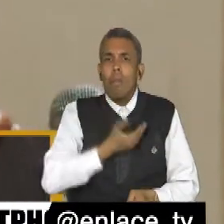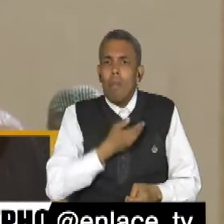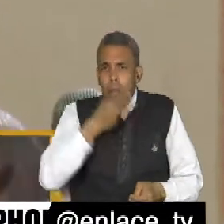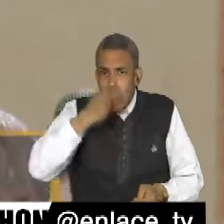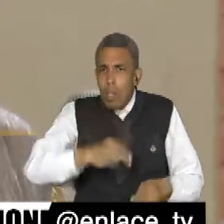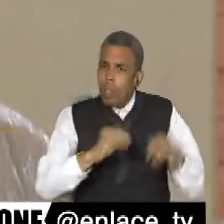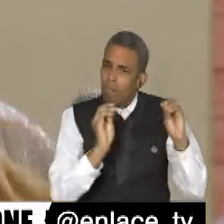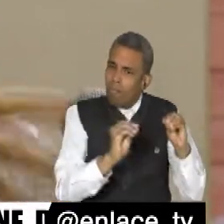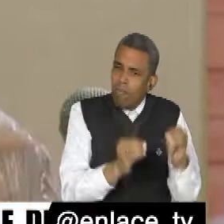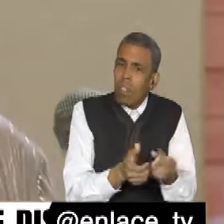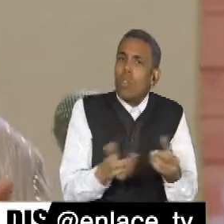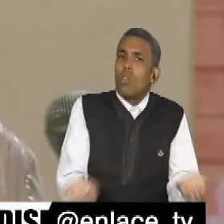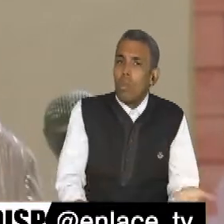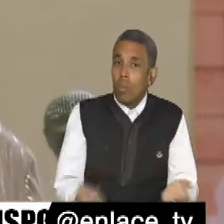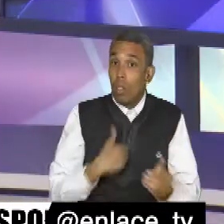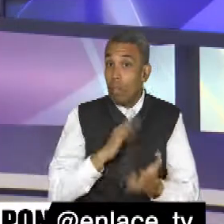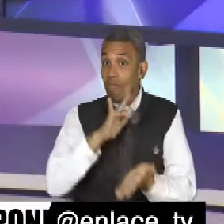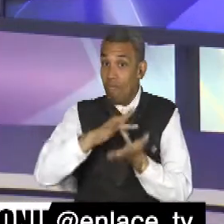y crecimiento de sus hijos.